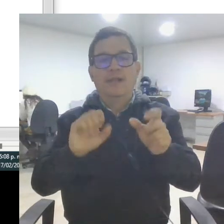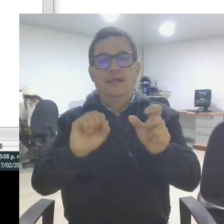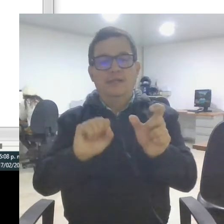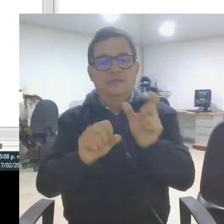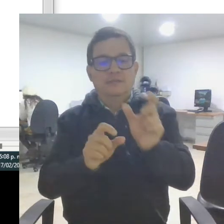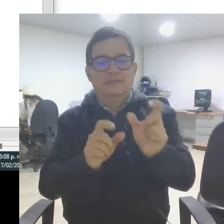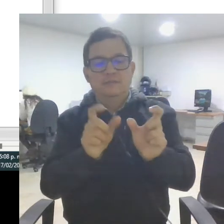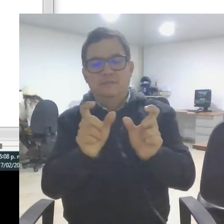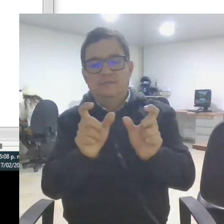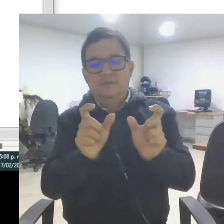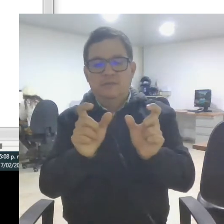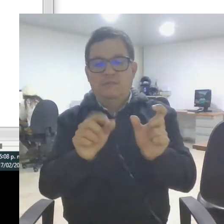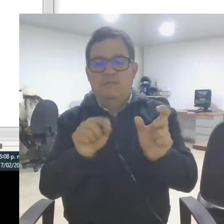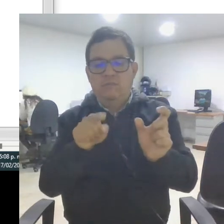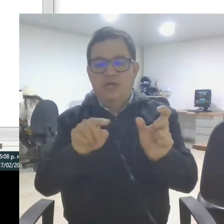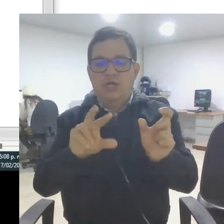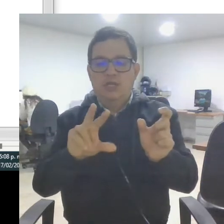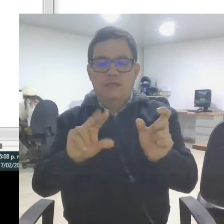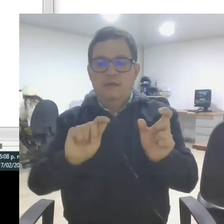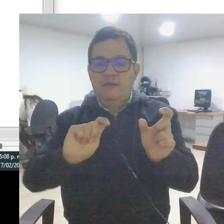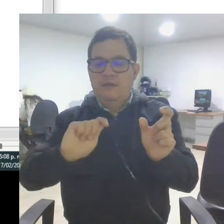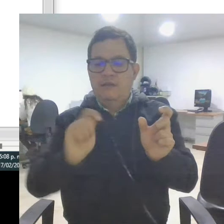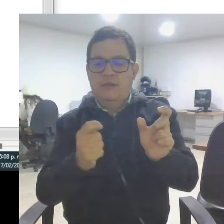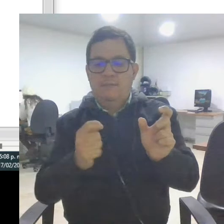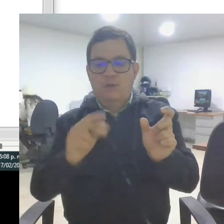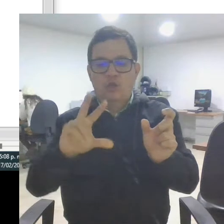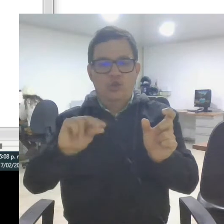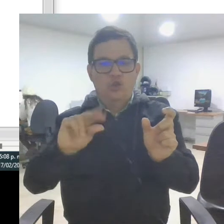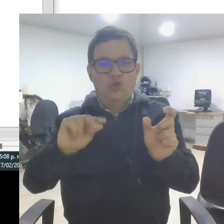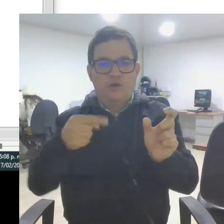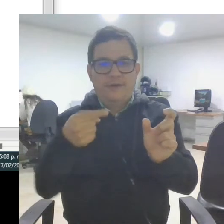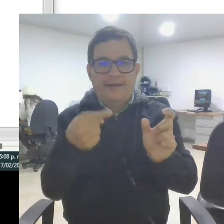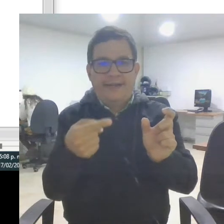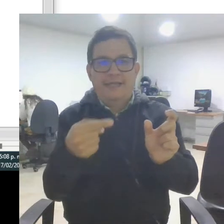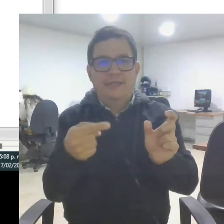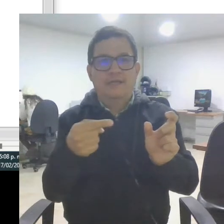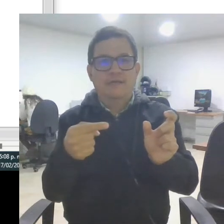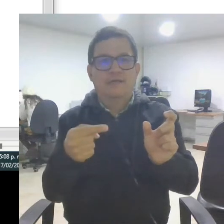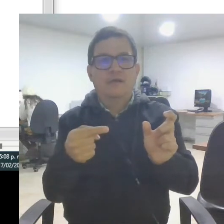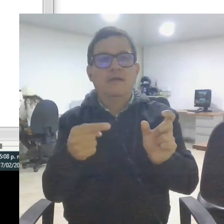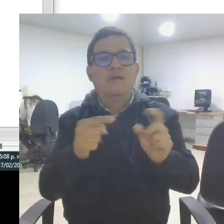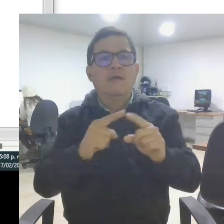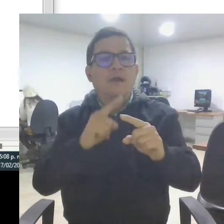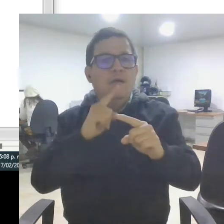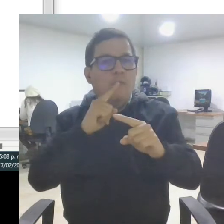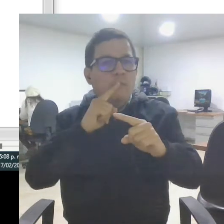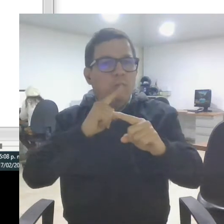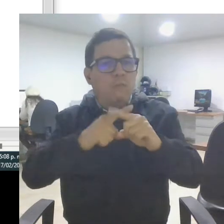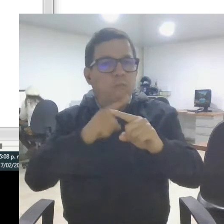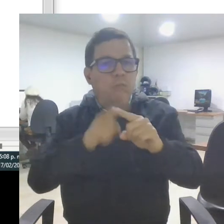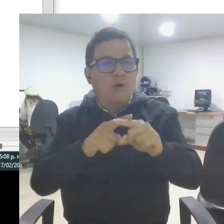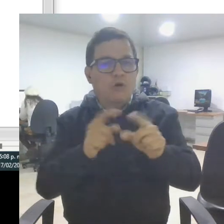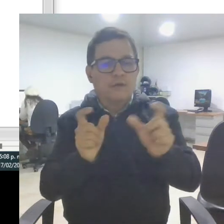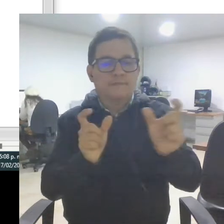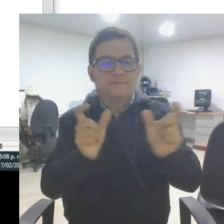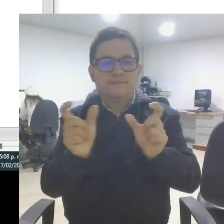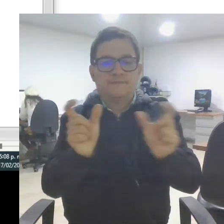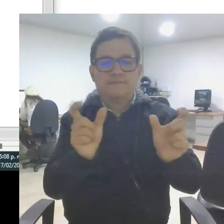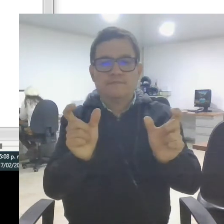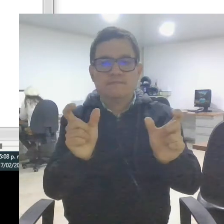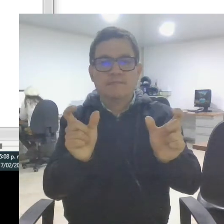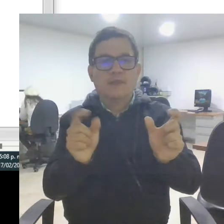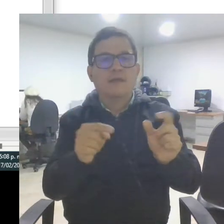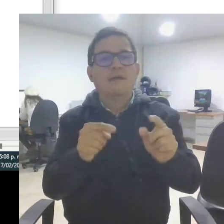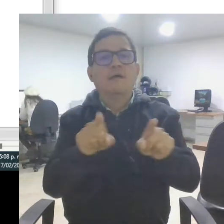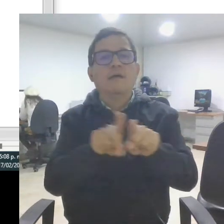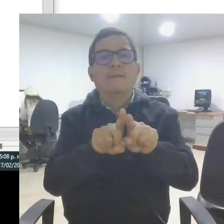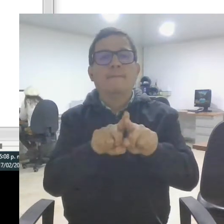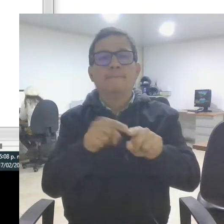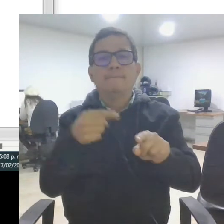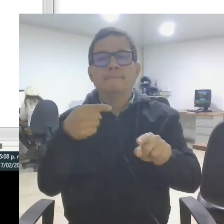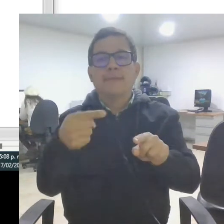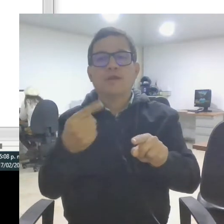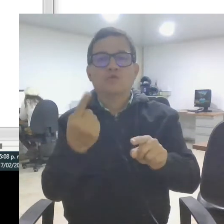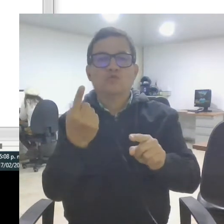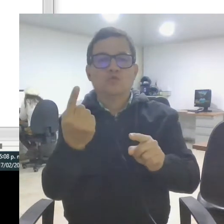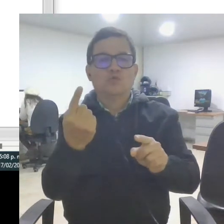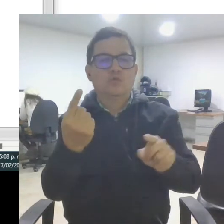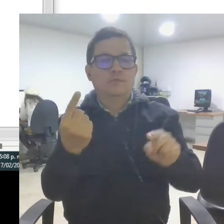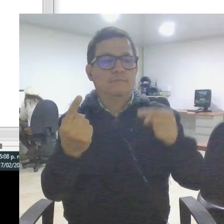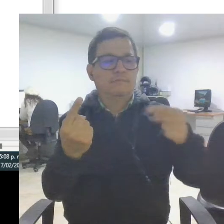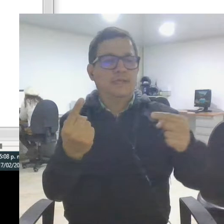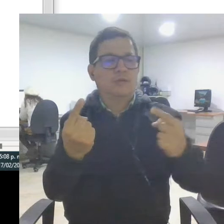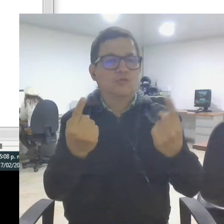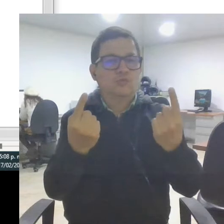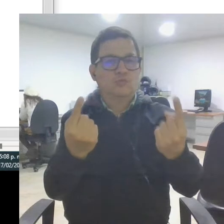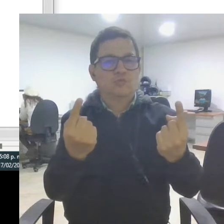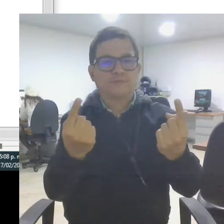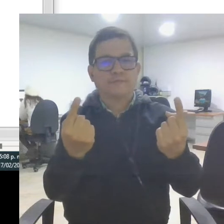no negativo, es decir, esta parte de acá, multiplicando ambos lados por menos 1, lo cual nos